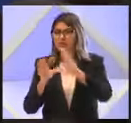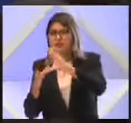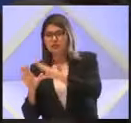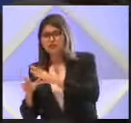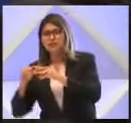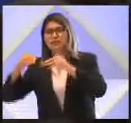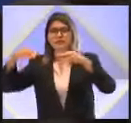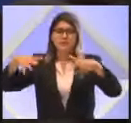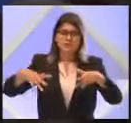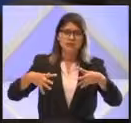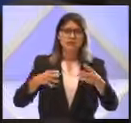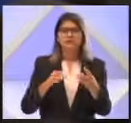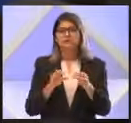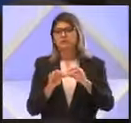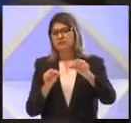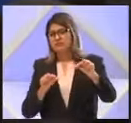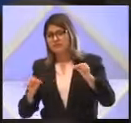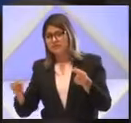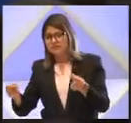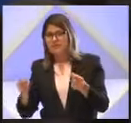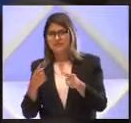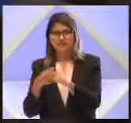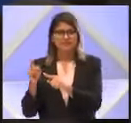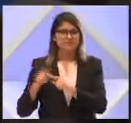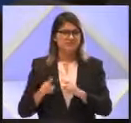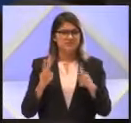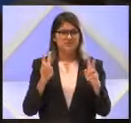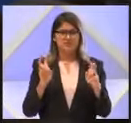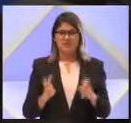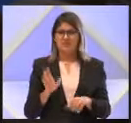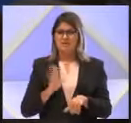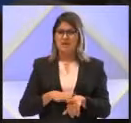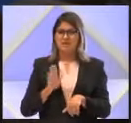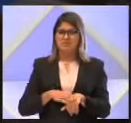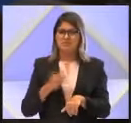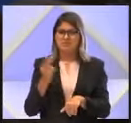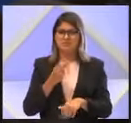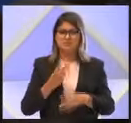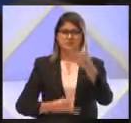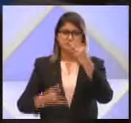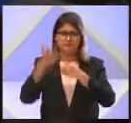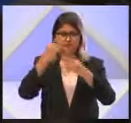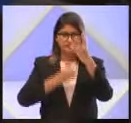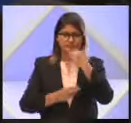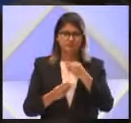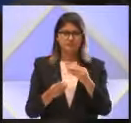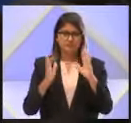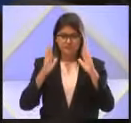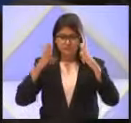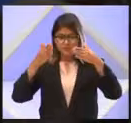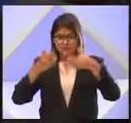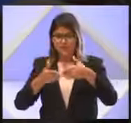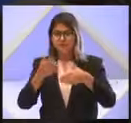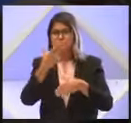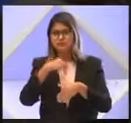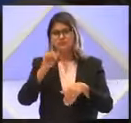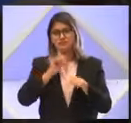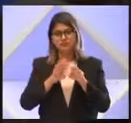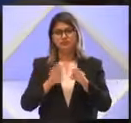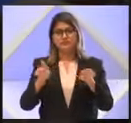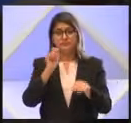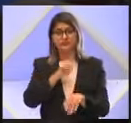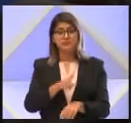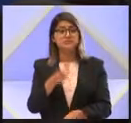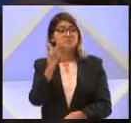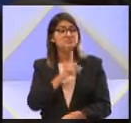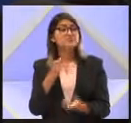fibra derechos de vía y tantas otras más necesitamos más indicadores también con perspectiva de género donde están las